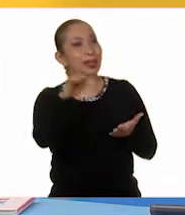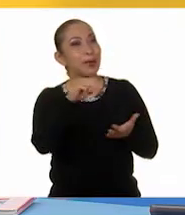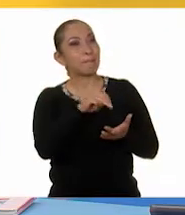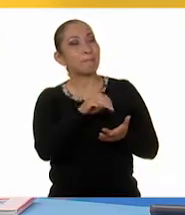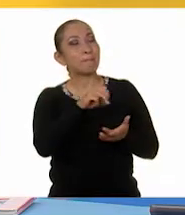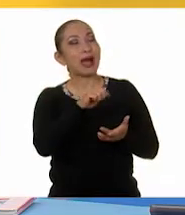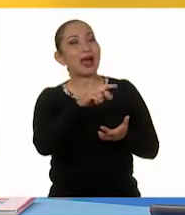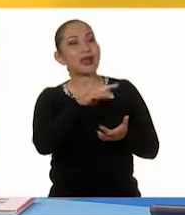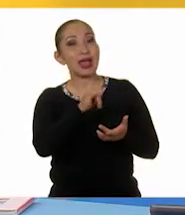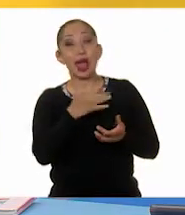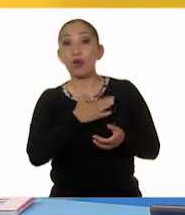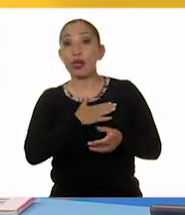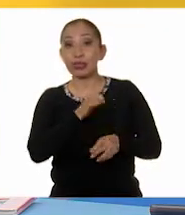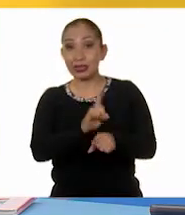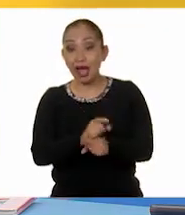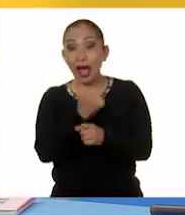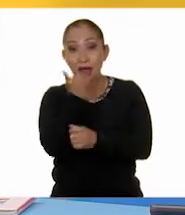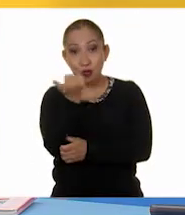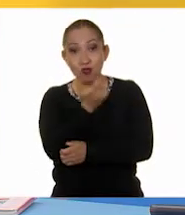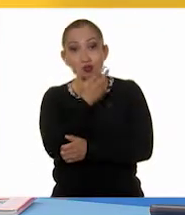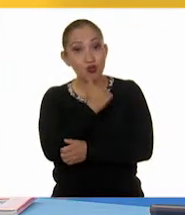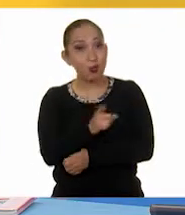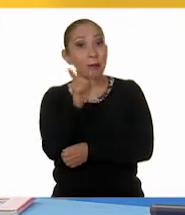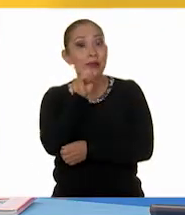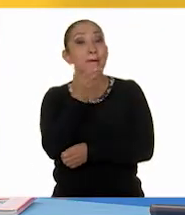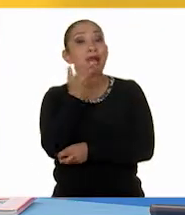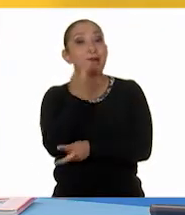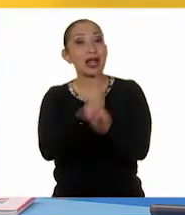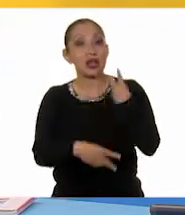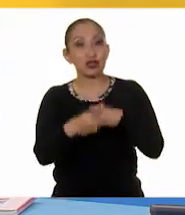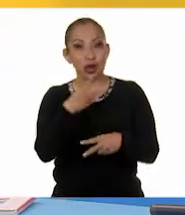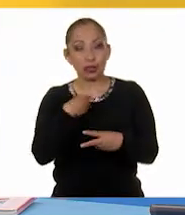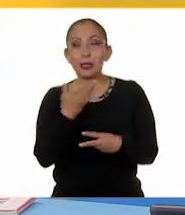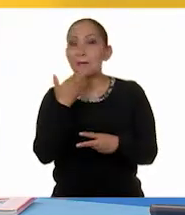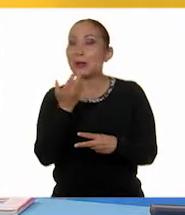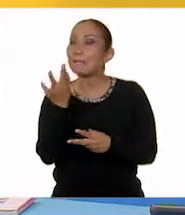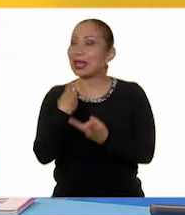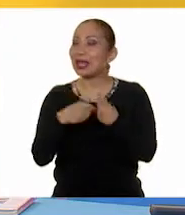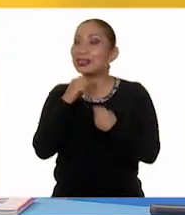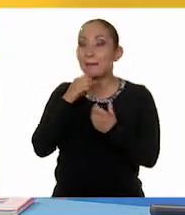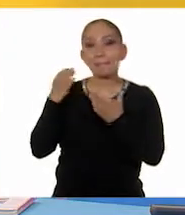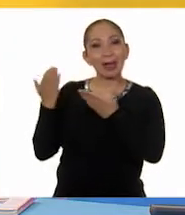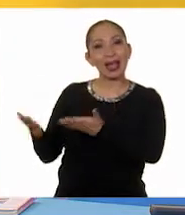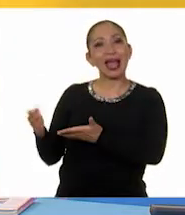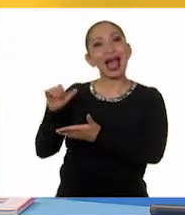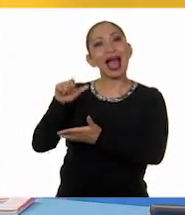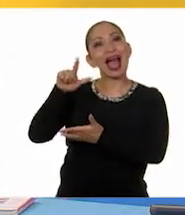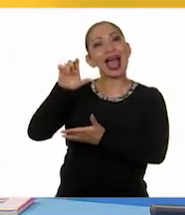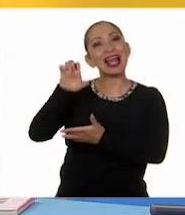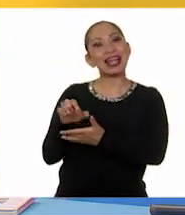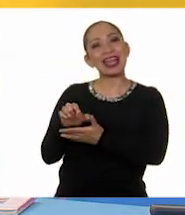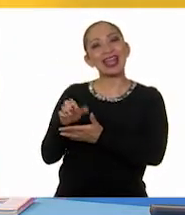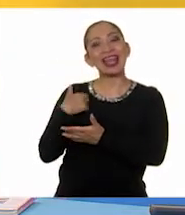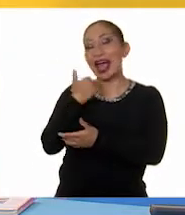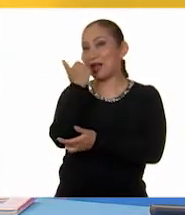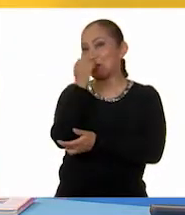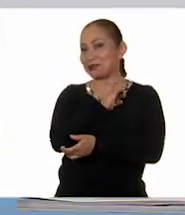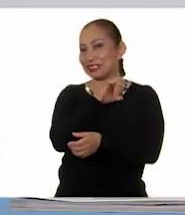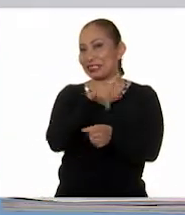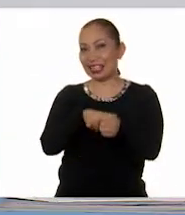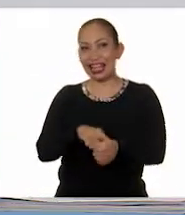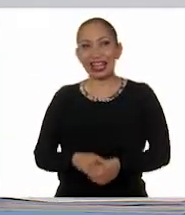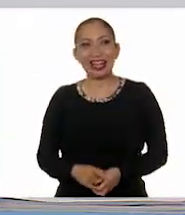María. Buen día, alumnos y alumnas. Sean también bienvenidos. Demos la bienvenida a Ale, nuestra alumna especial que nos